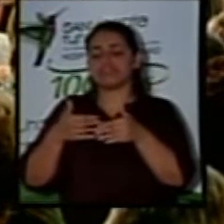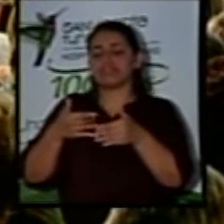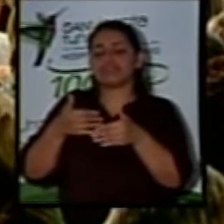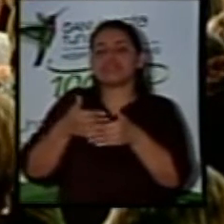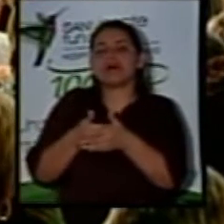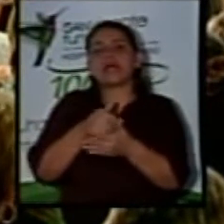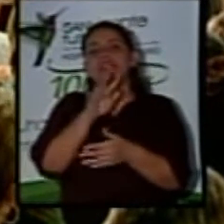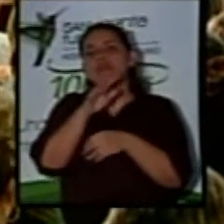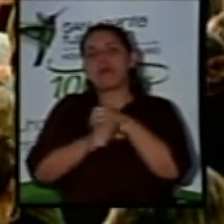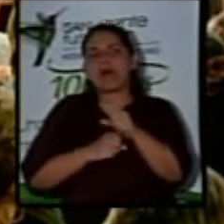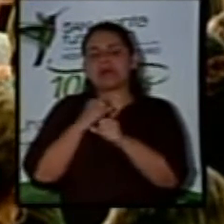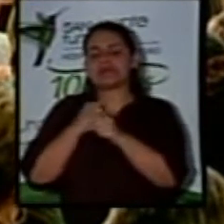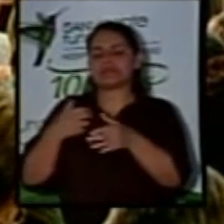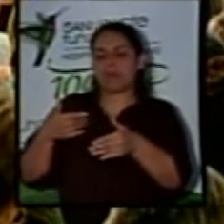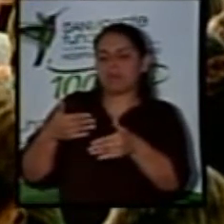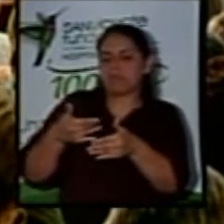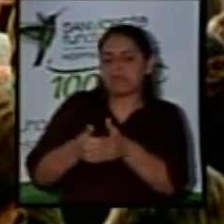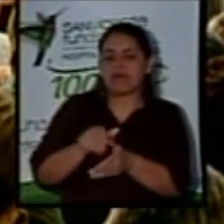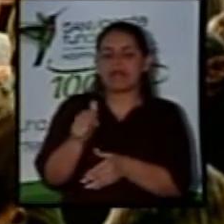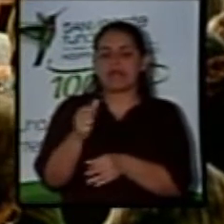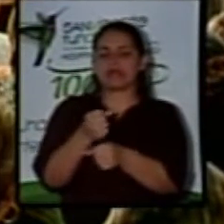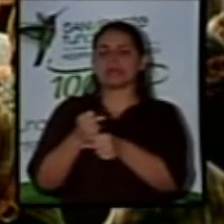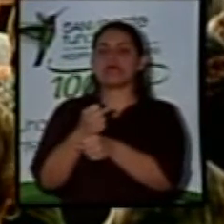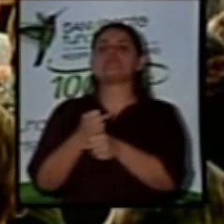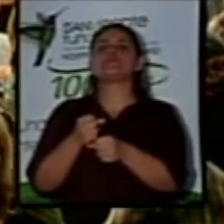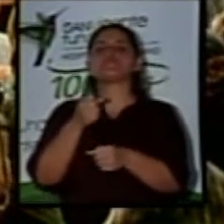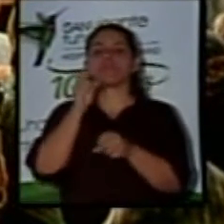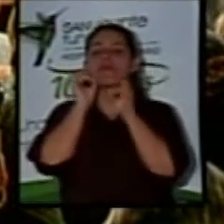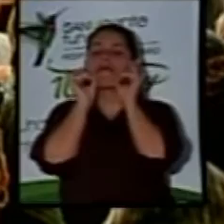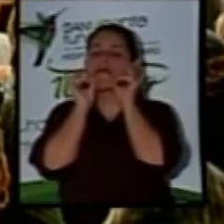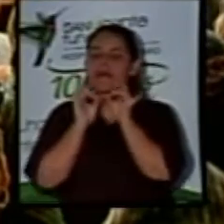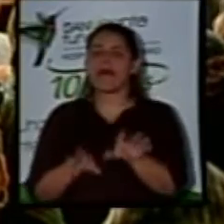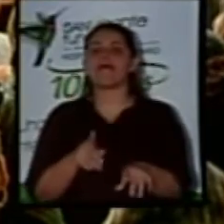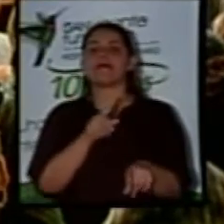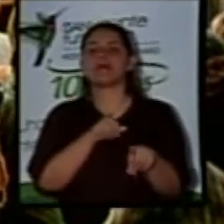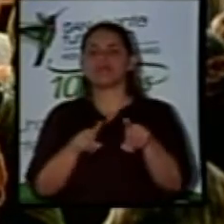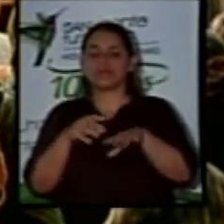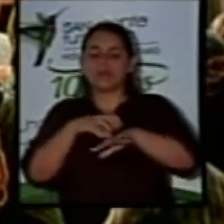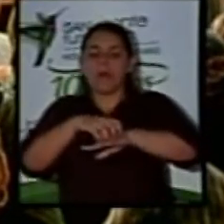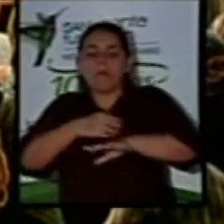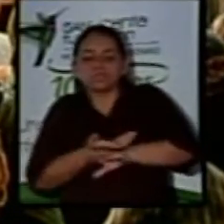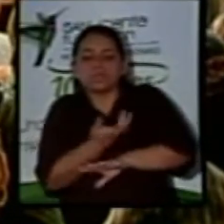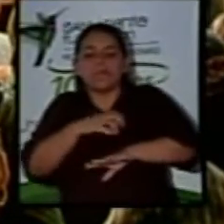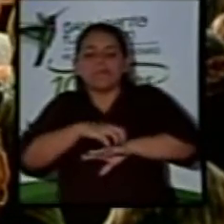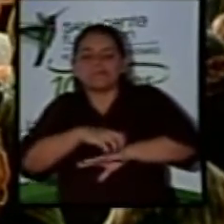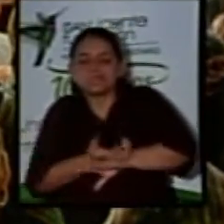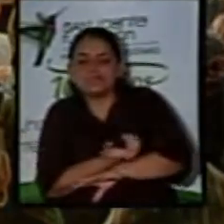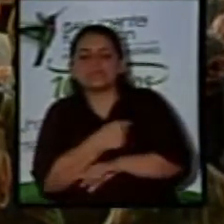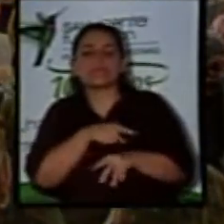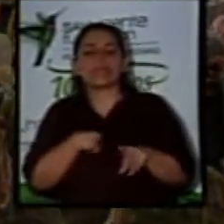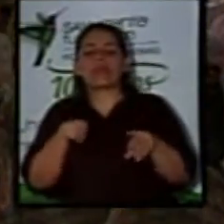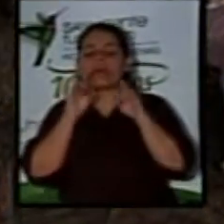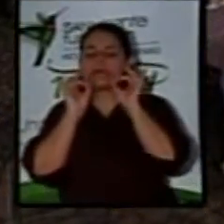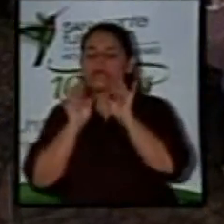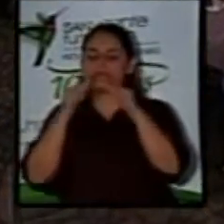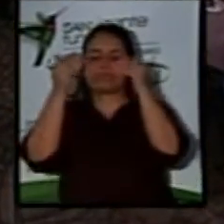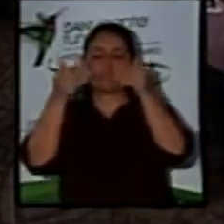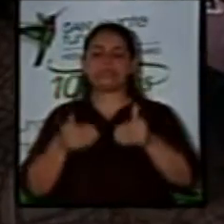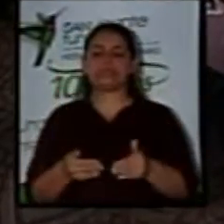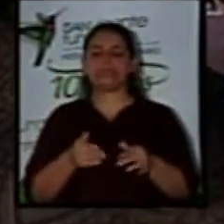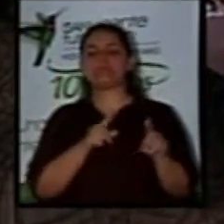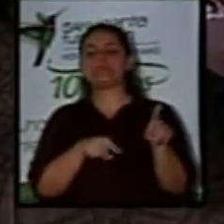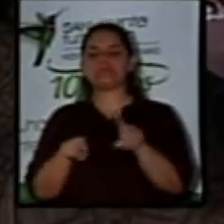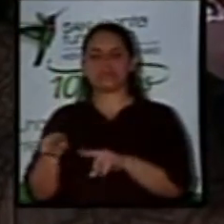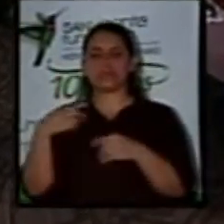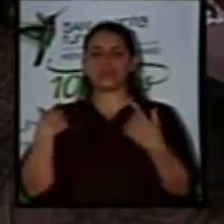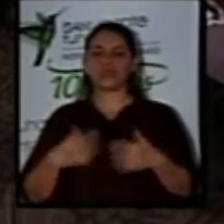o 10 años, pueden desarrollar una enfermedad venosa grave, como es la ulceración venosa, con gran discapacidad para las personas